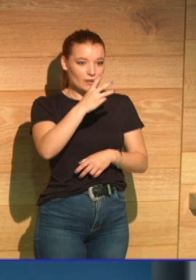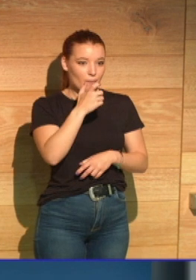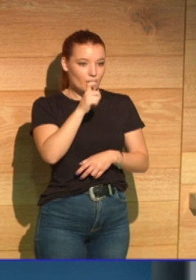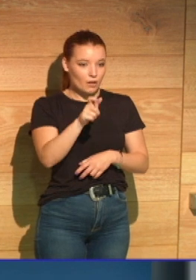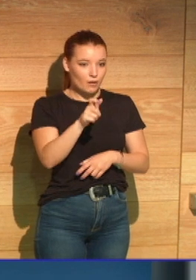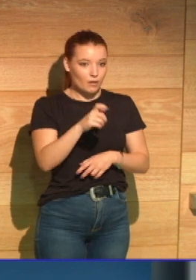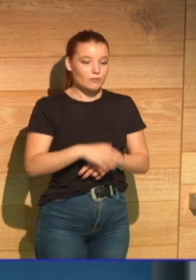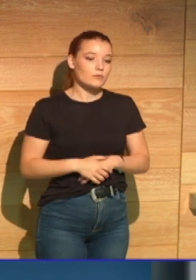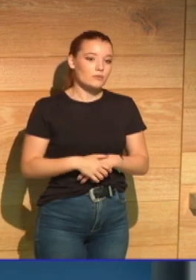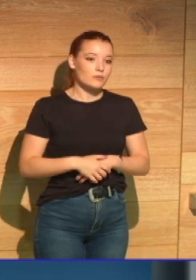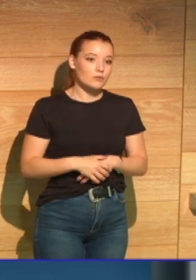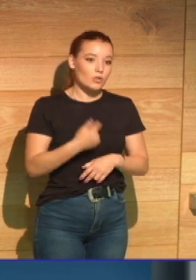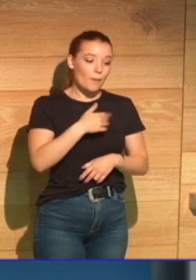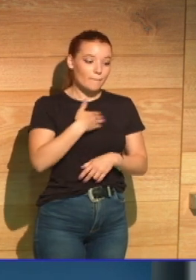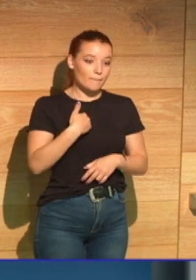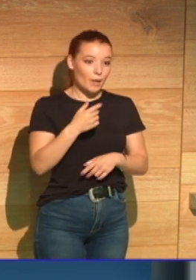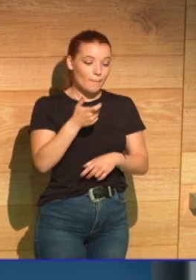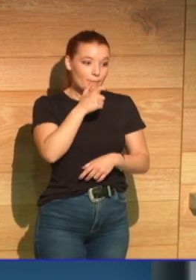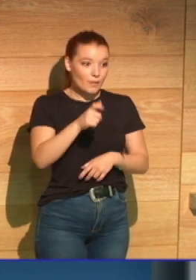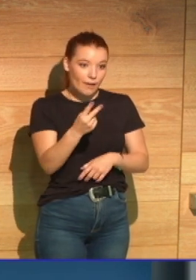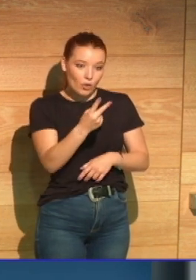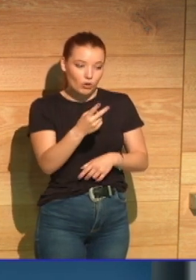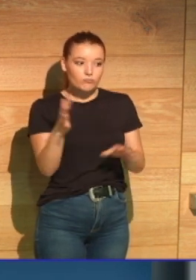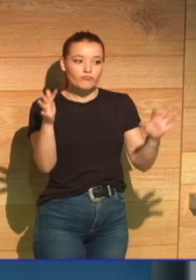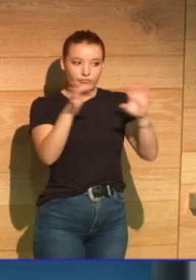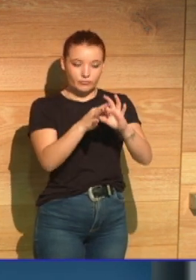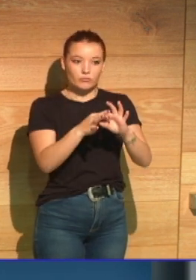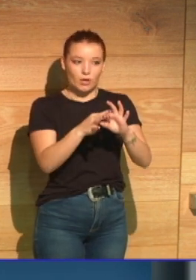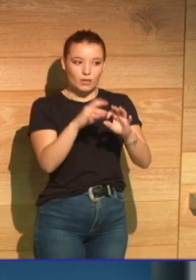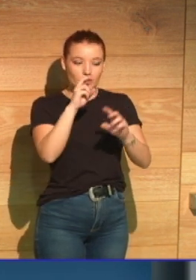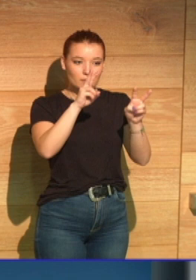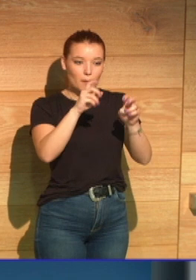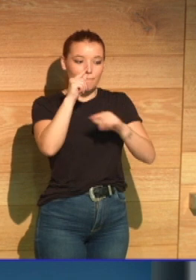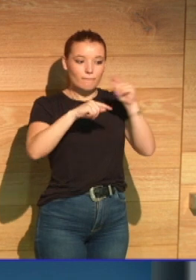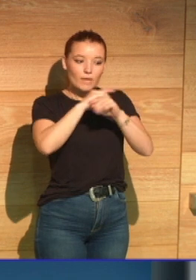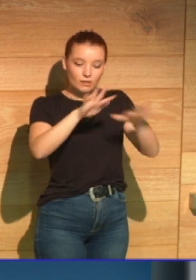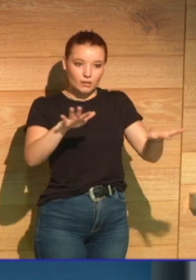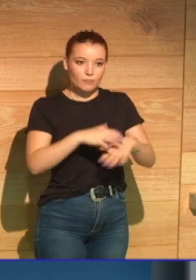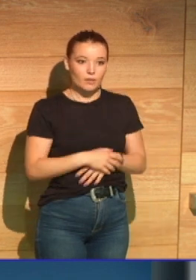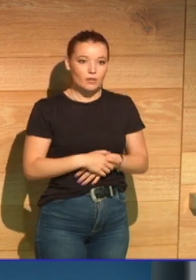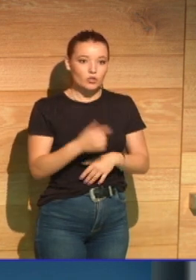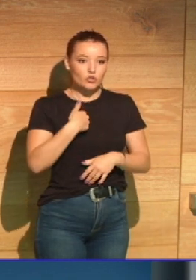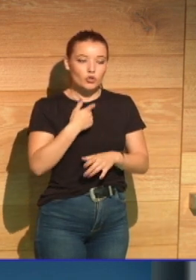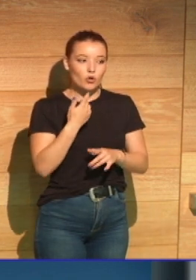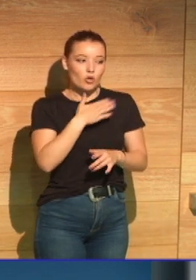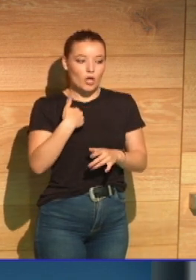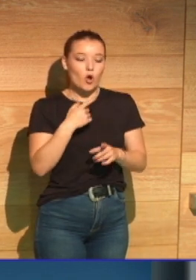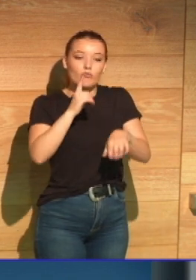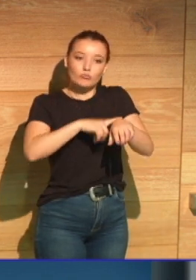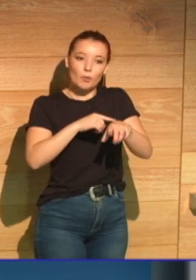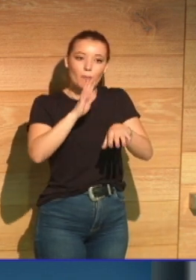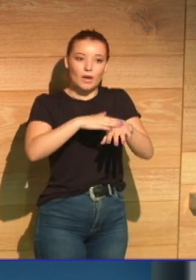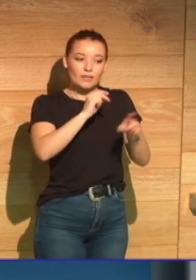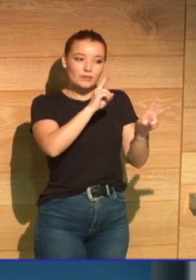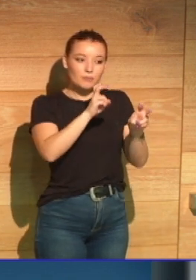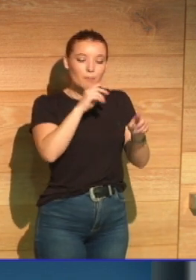estas dos palabras están relacionadas directamente con la situación de la pandemia. Y quiero tomarme un momento para hablar del contexto de la pandemia. Las imágenes